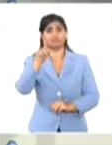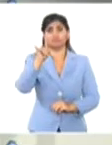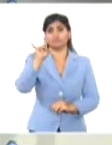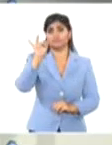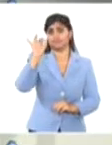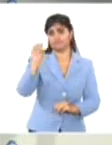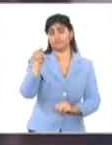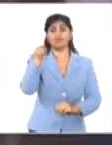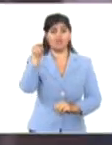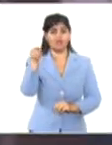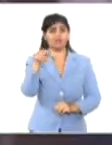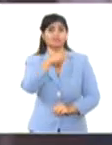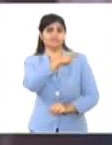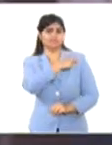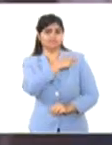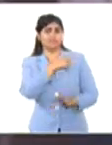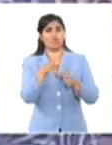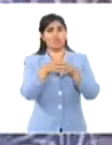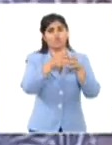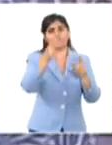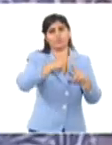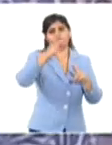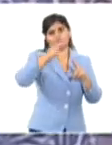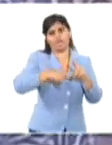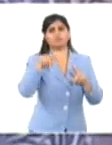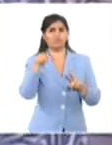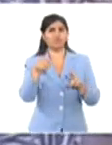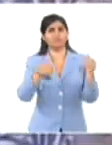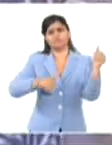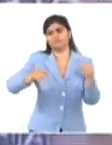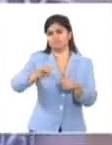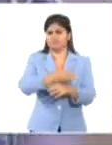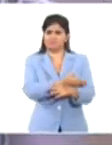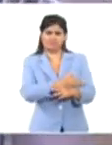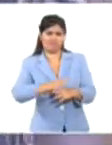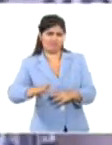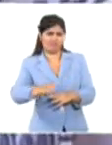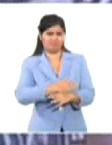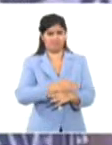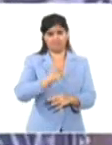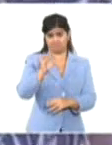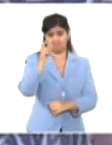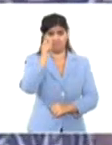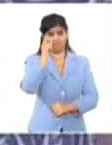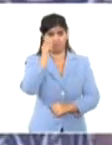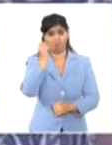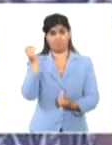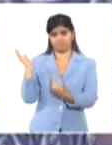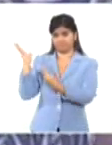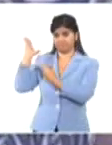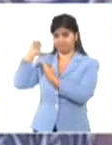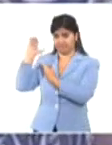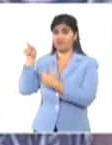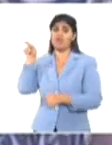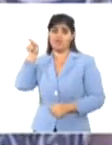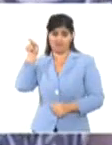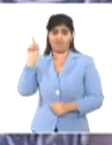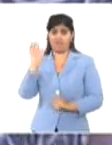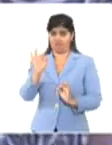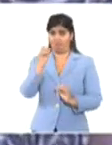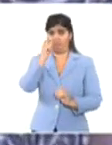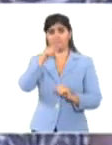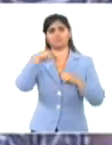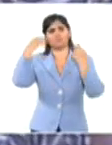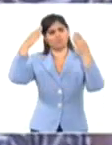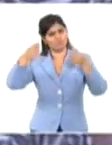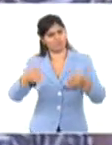en que perteneció a los grupos teatrales Zafarrancho y Trotamundos. Entre otras muchas obras protagonizó Los Gemelos, Los